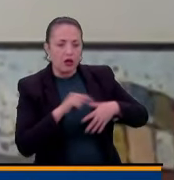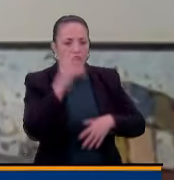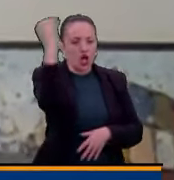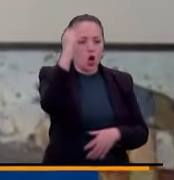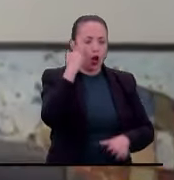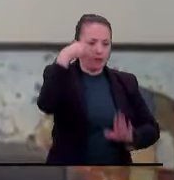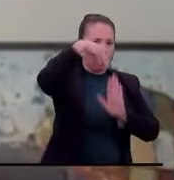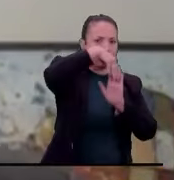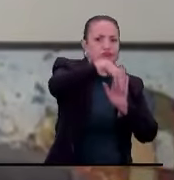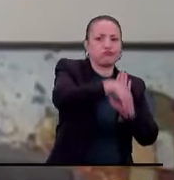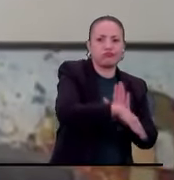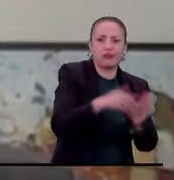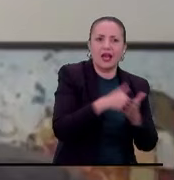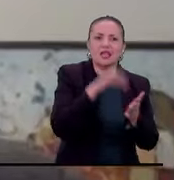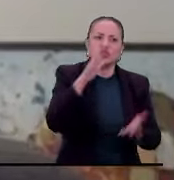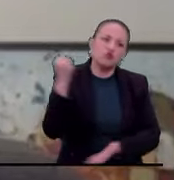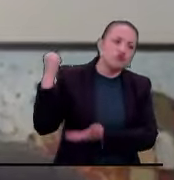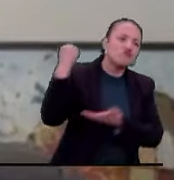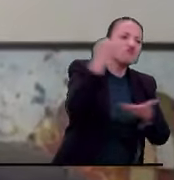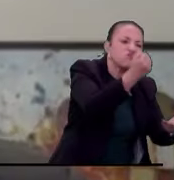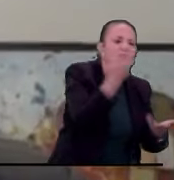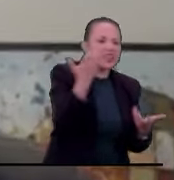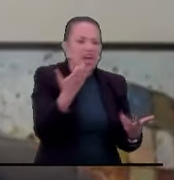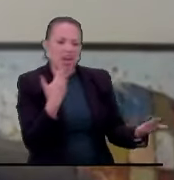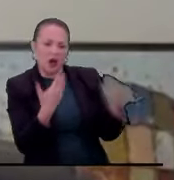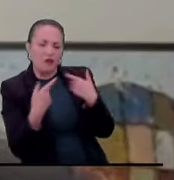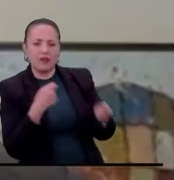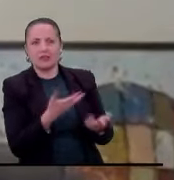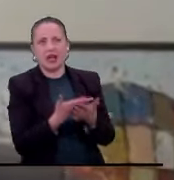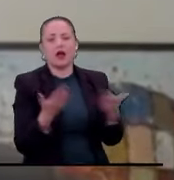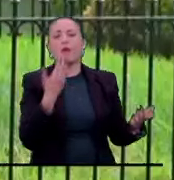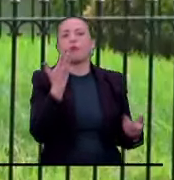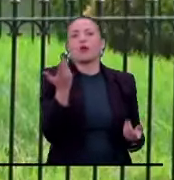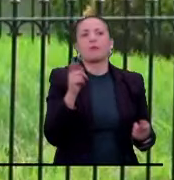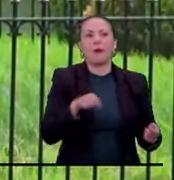sobre los cambios que pueda haber en la política energética.